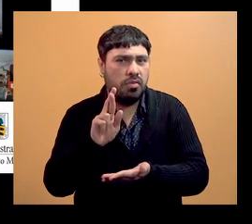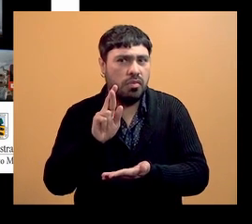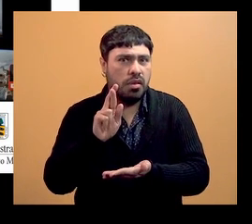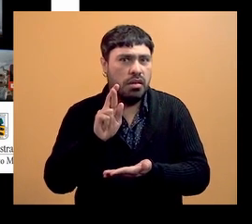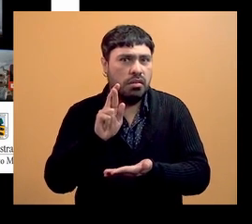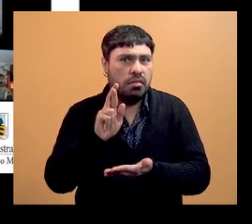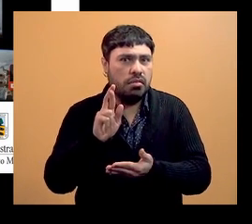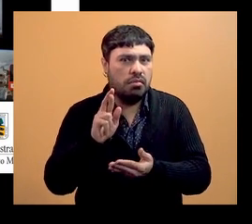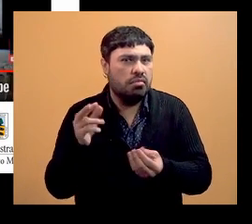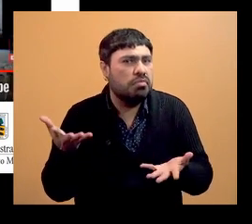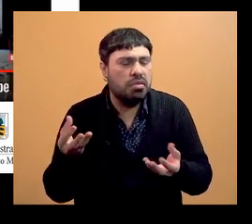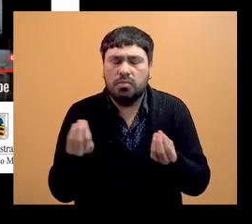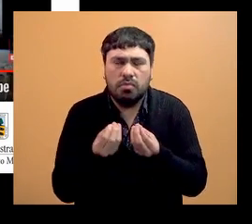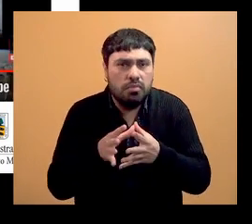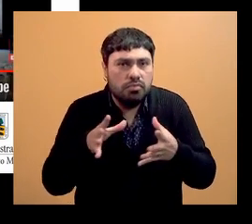de potenciales nuevos negocios.